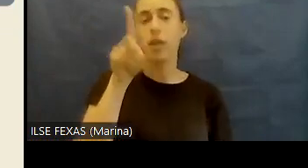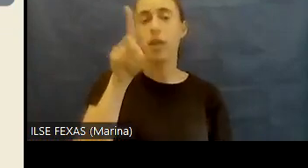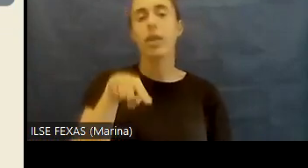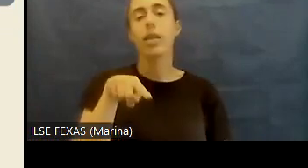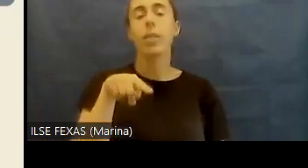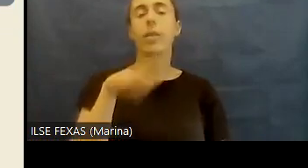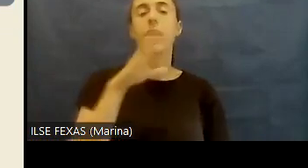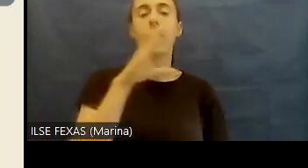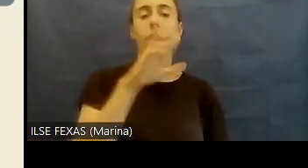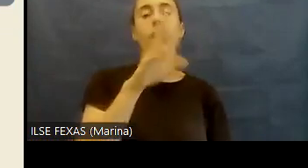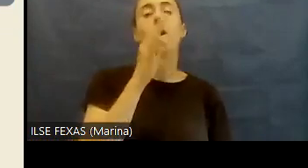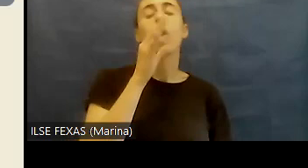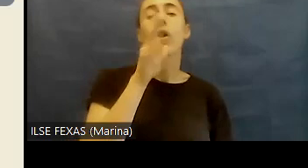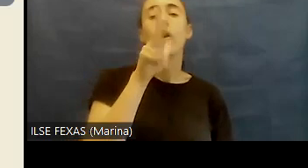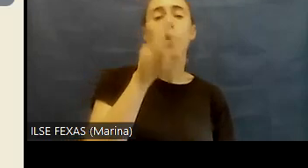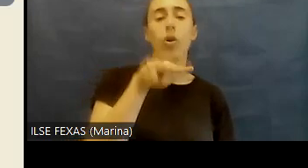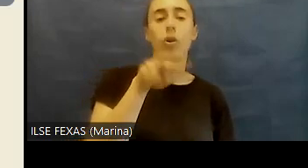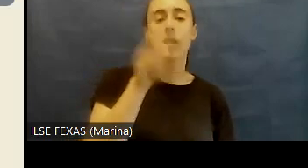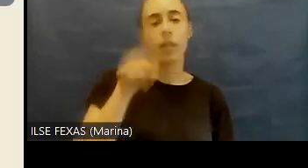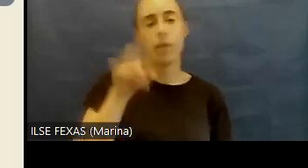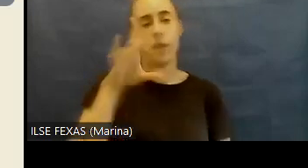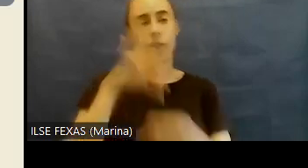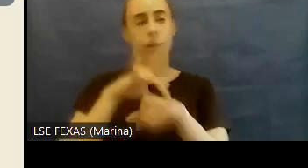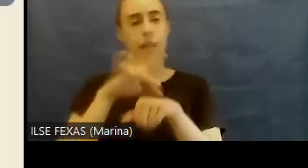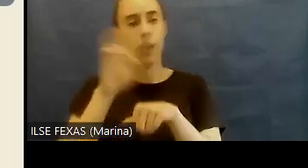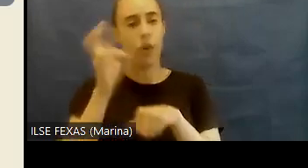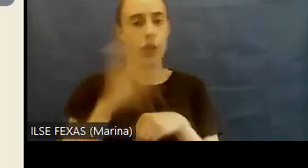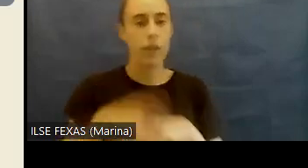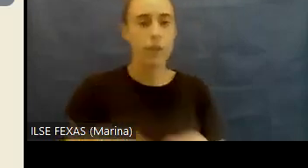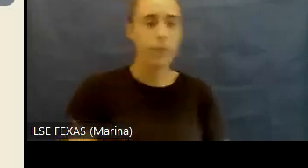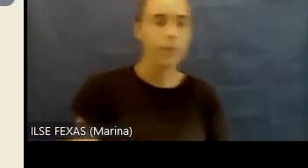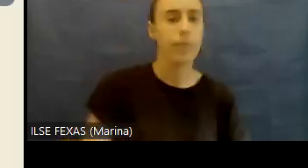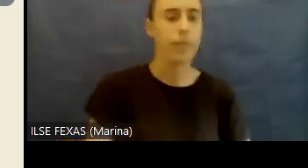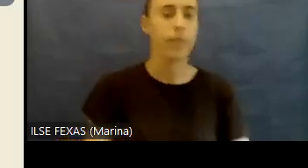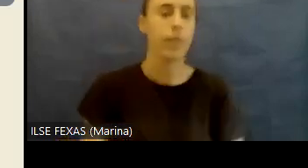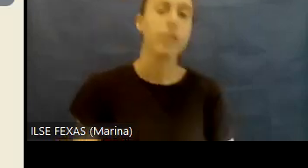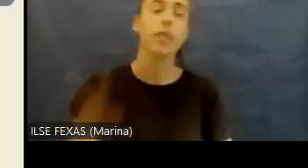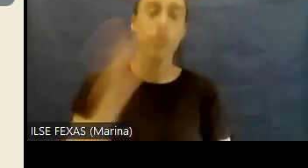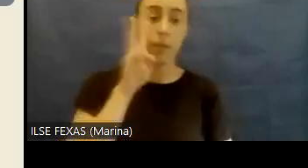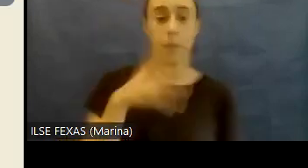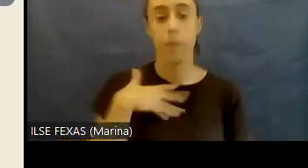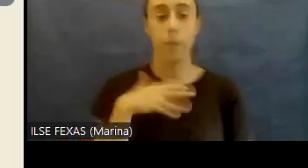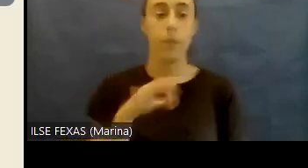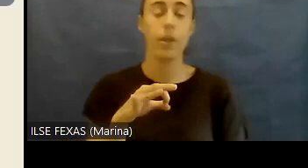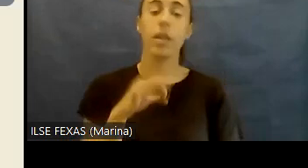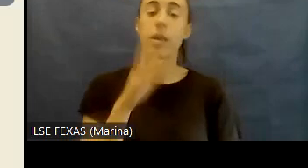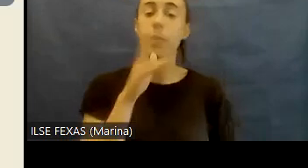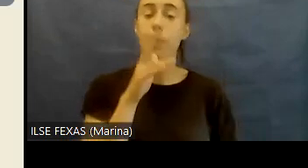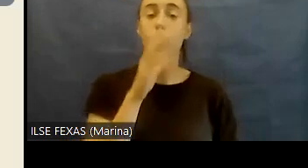como la colitis ulcerosa. A ver si me lo deja ver. Aquí está. A nivel de colon lo que vamos a hacer